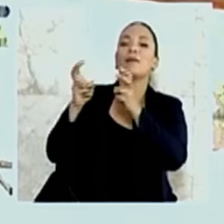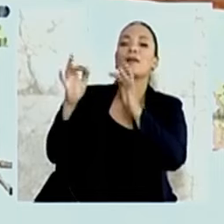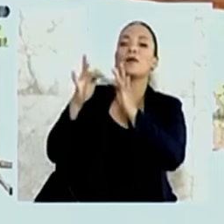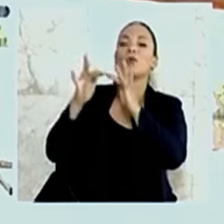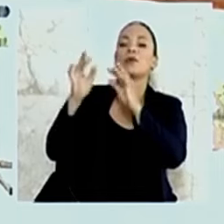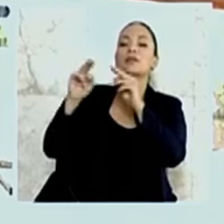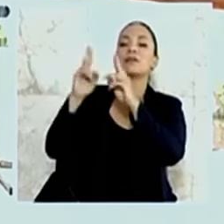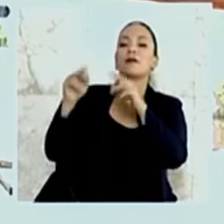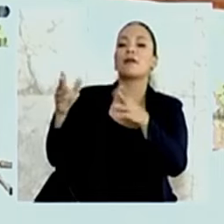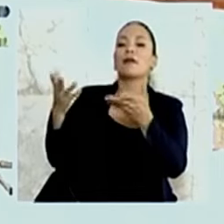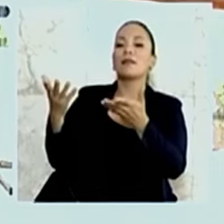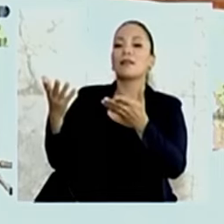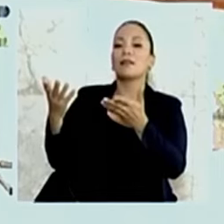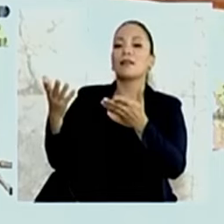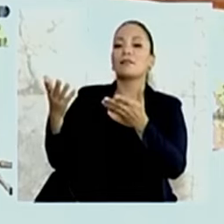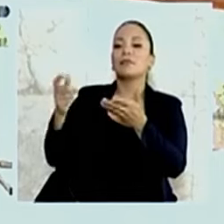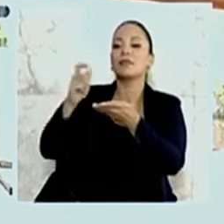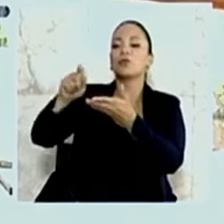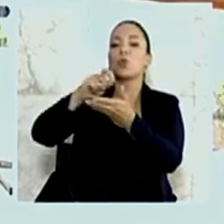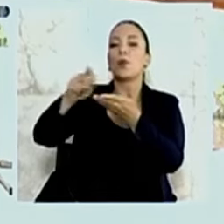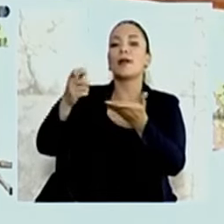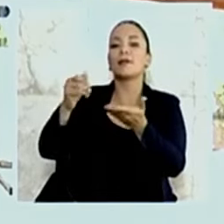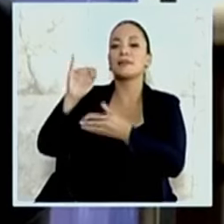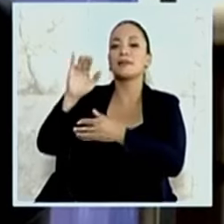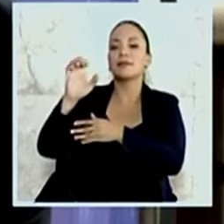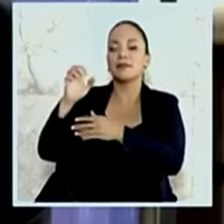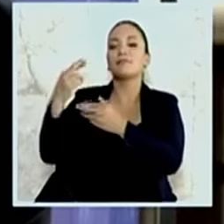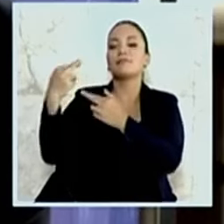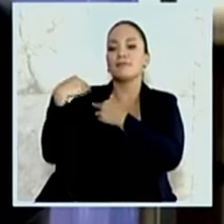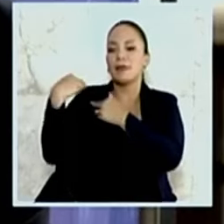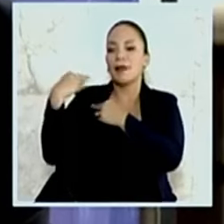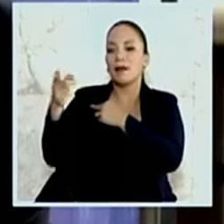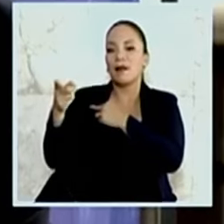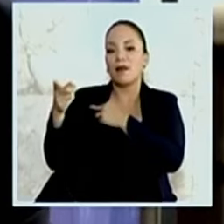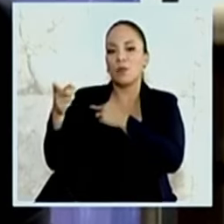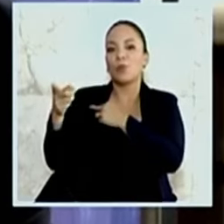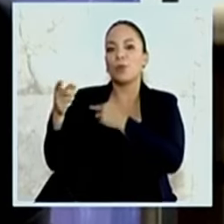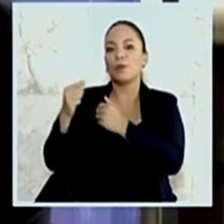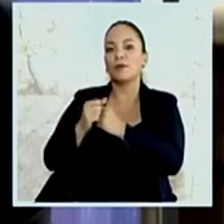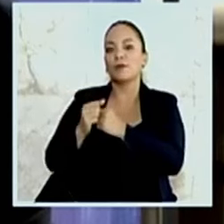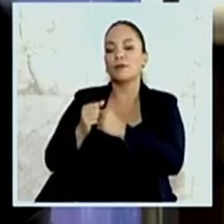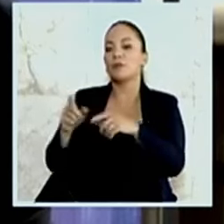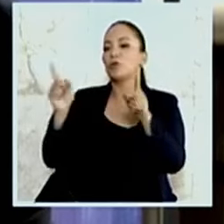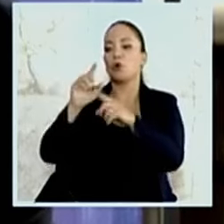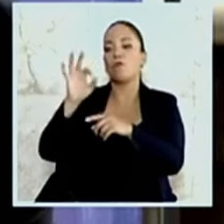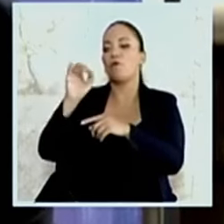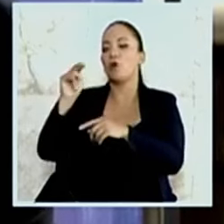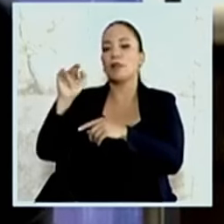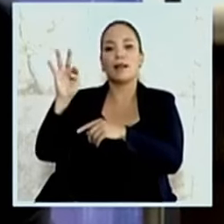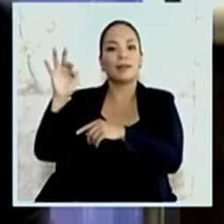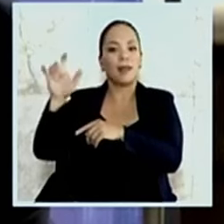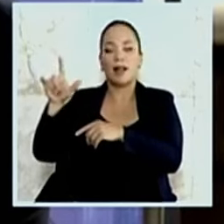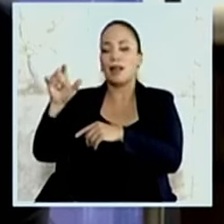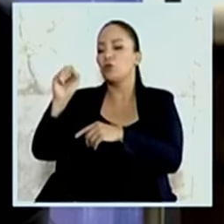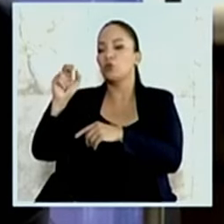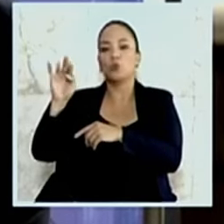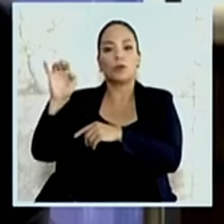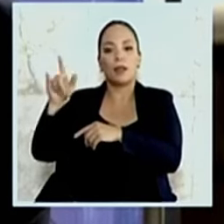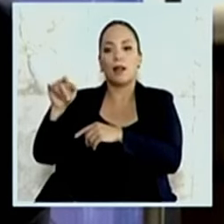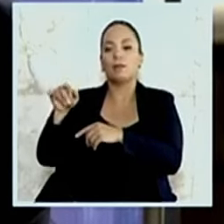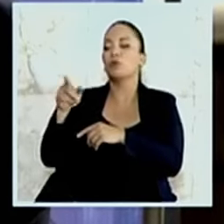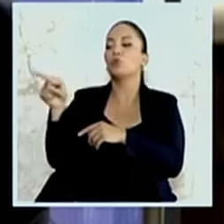digital. Y aprovecho, porque acuérdense que yo soy preguntón y estas se las mando así de sorpresa. ¿Cómo va la conexión de internet de